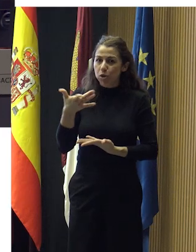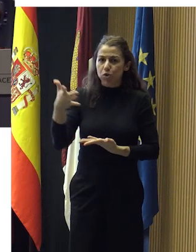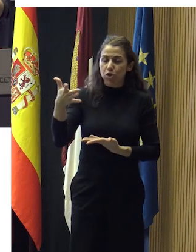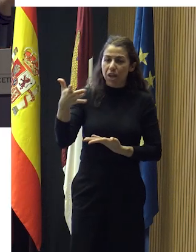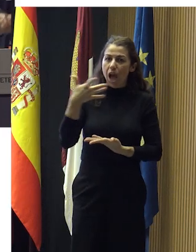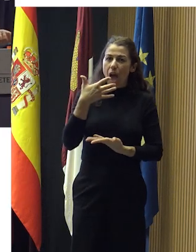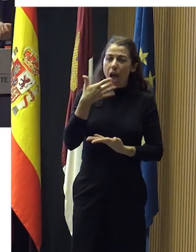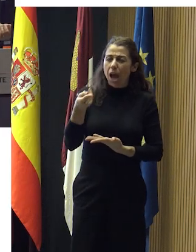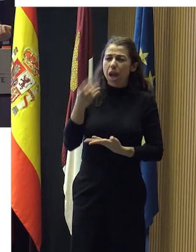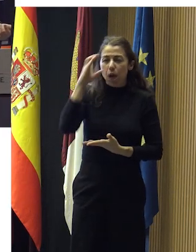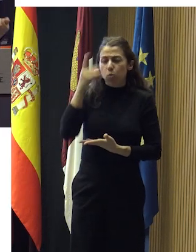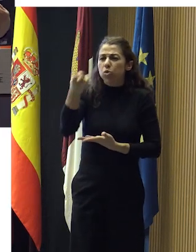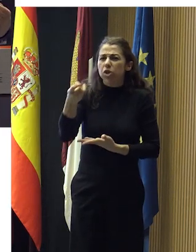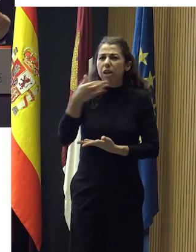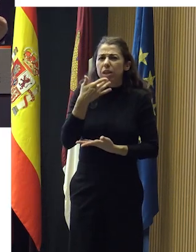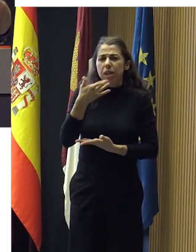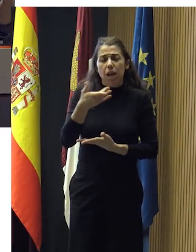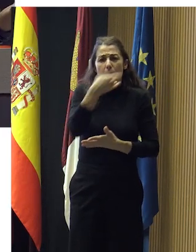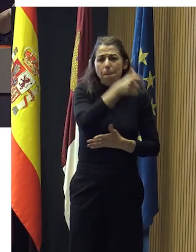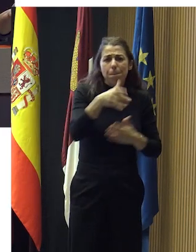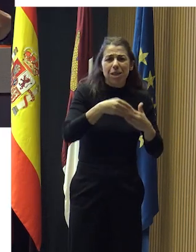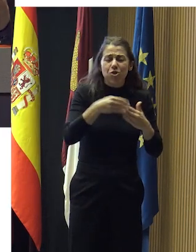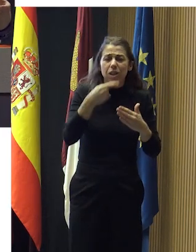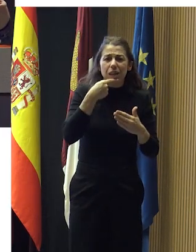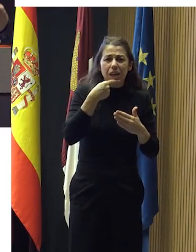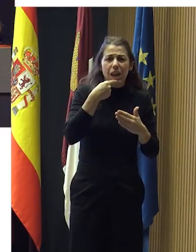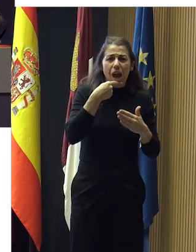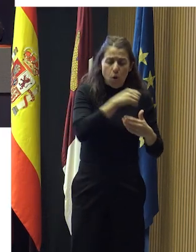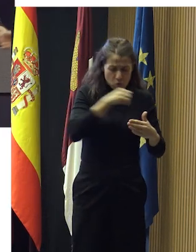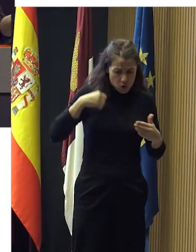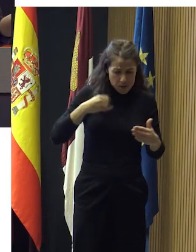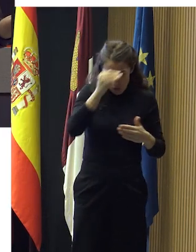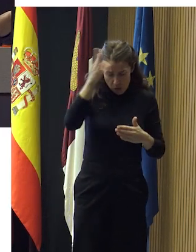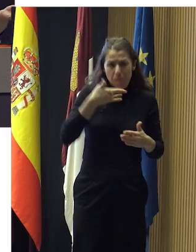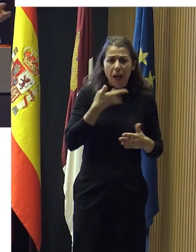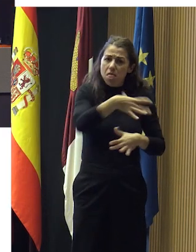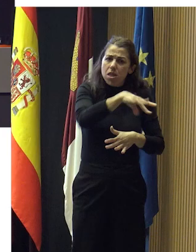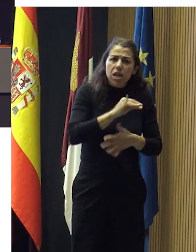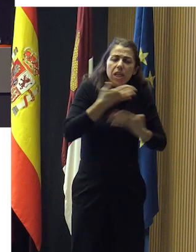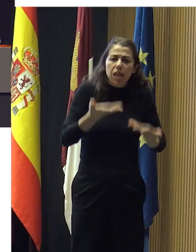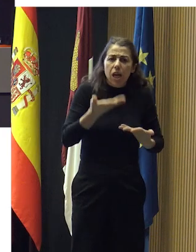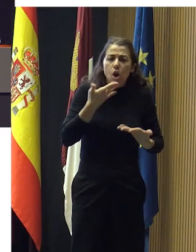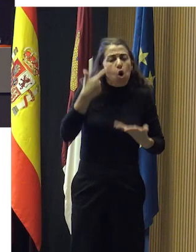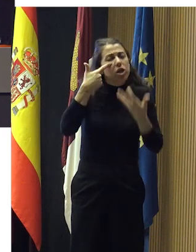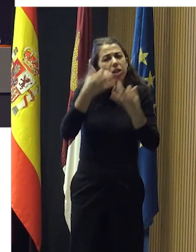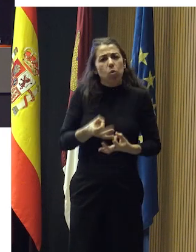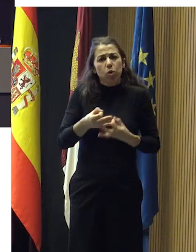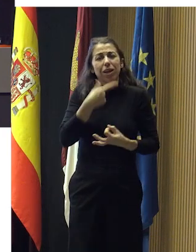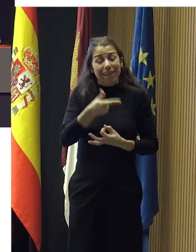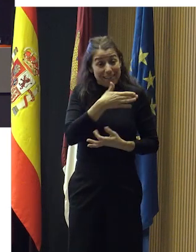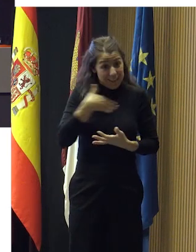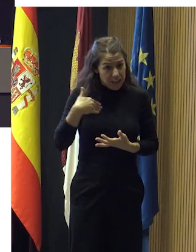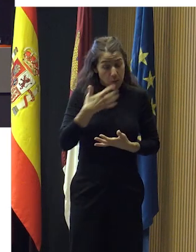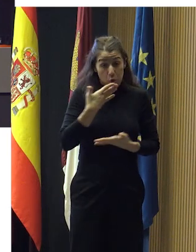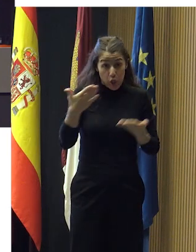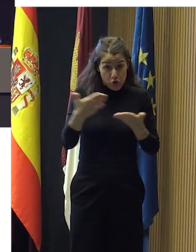decisiones por el paciente. Y el paciente tiene que tener autonomía y conocimiento para tomar sus propias decisiones. Os aseguro que quien quiere,